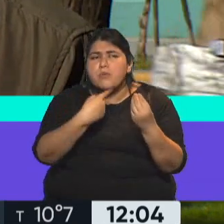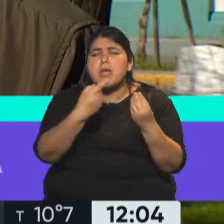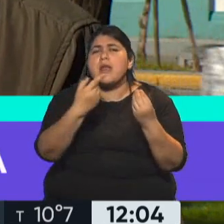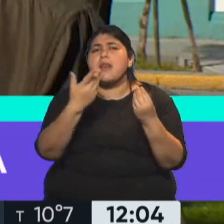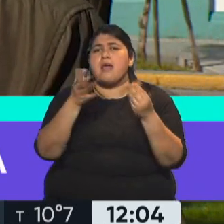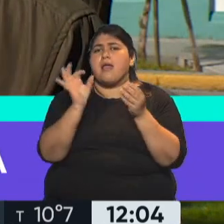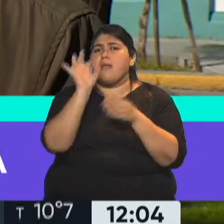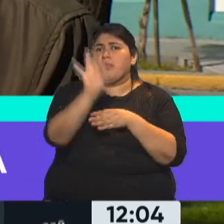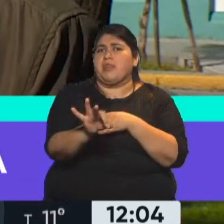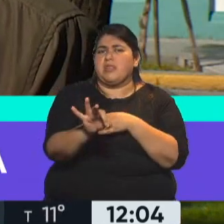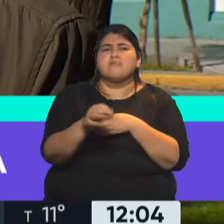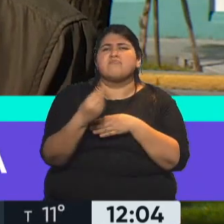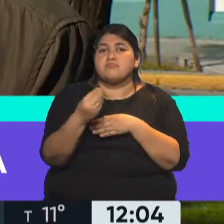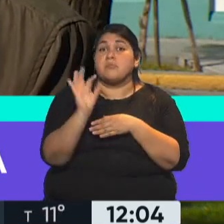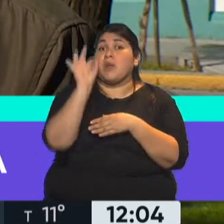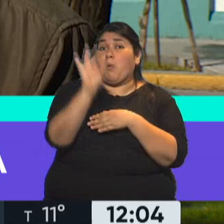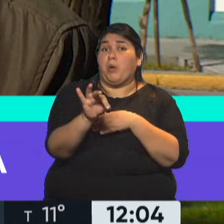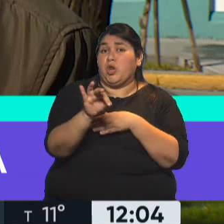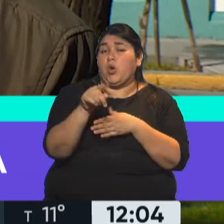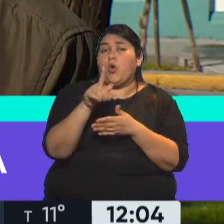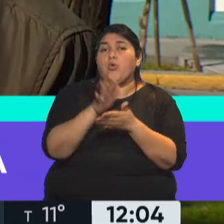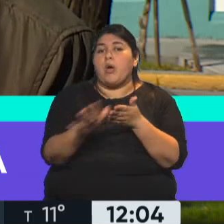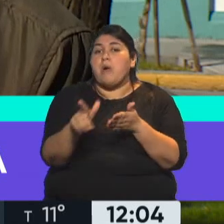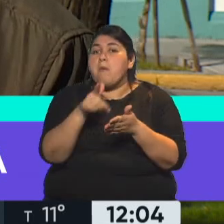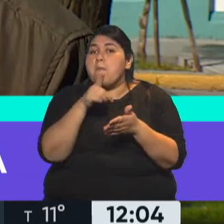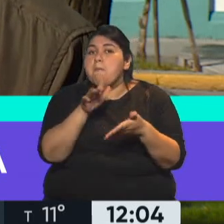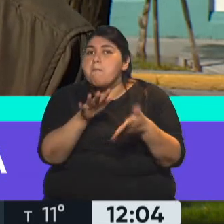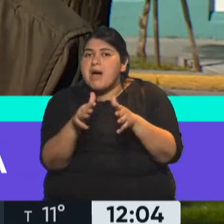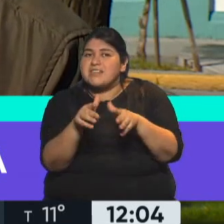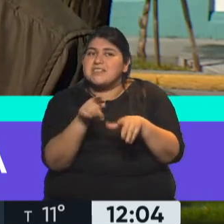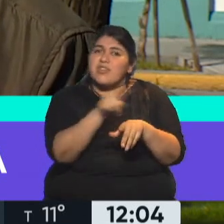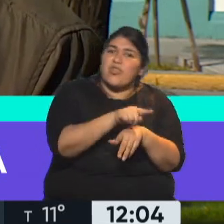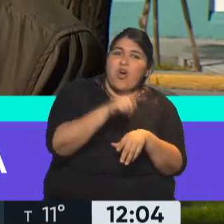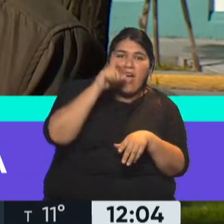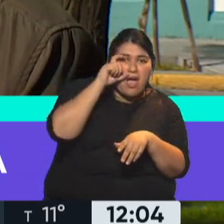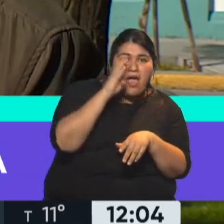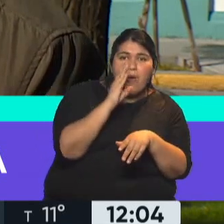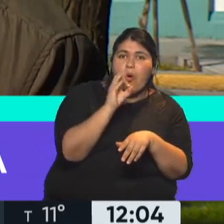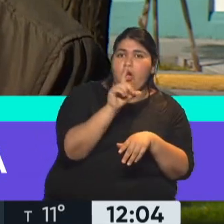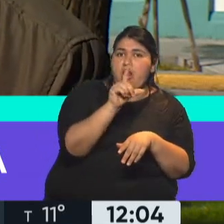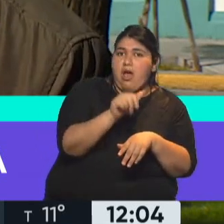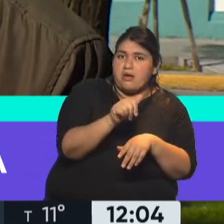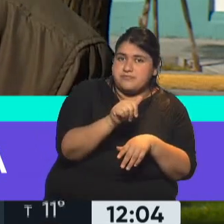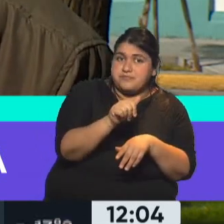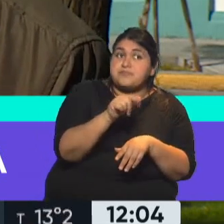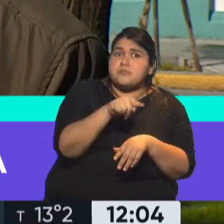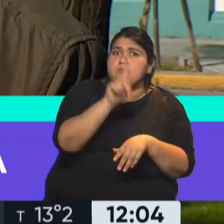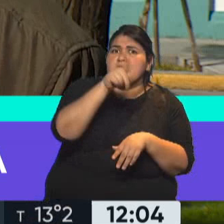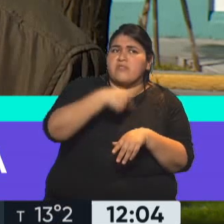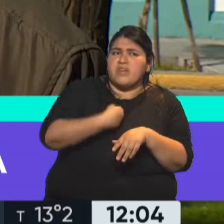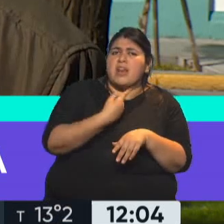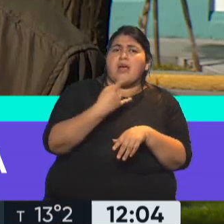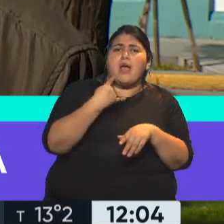este porque este es un virus primo hermano del virus ébola qué tiene que ver también un origen con murciélagos